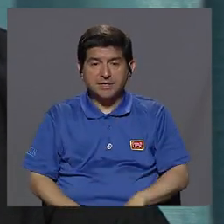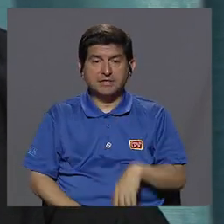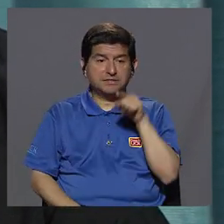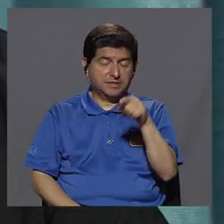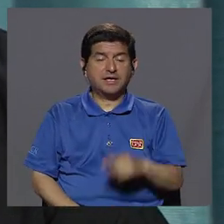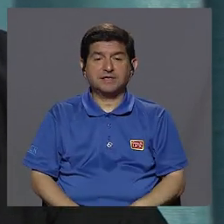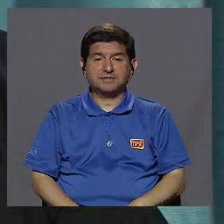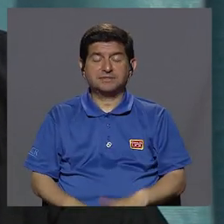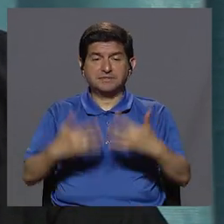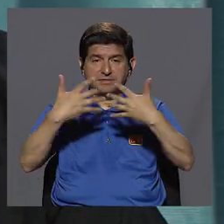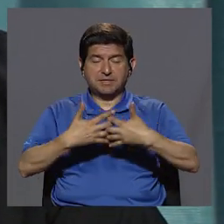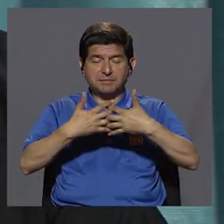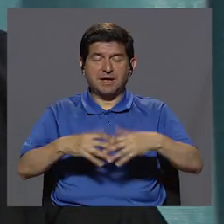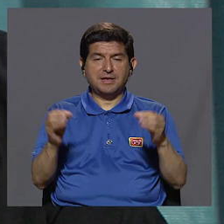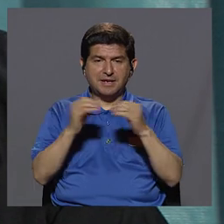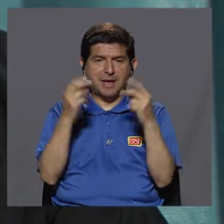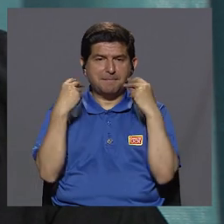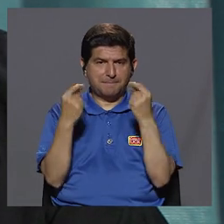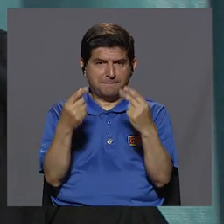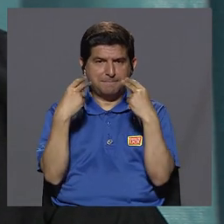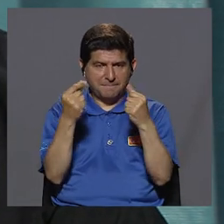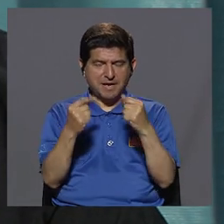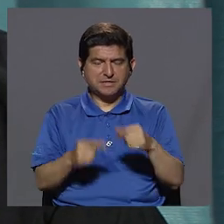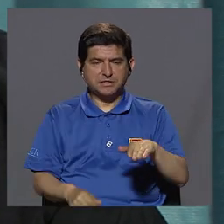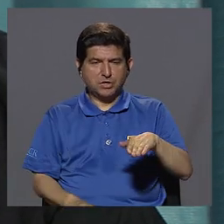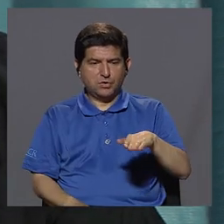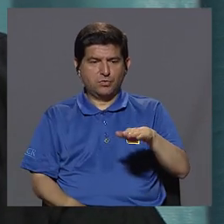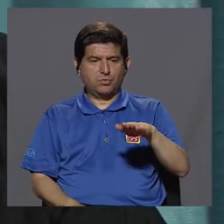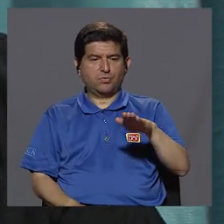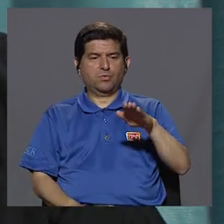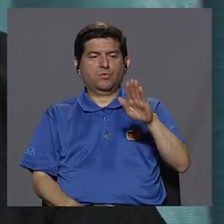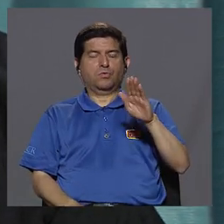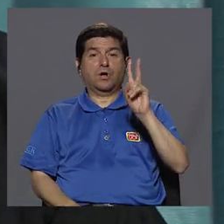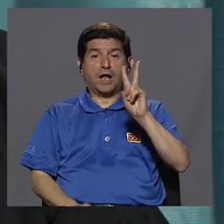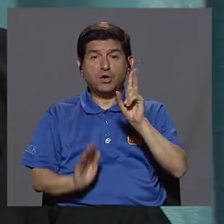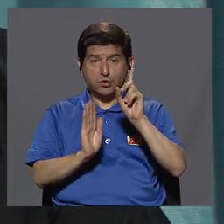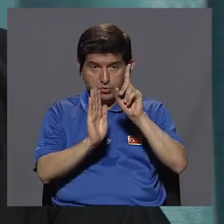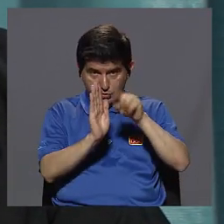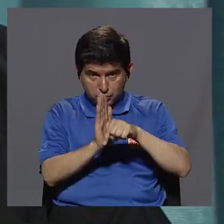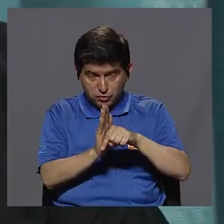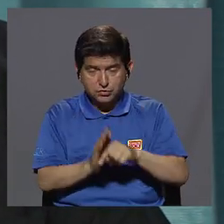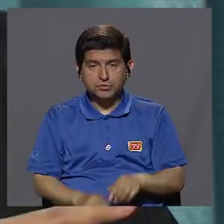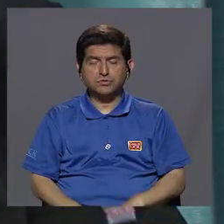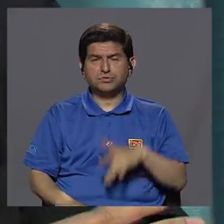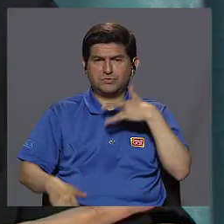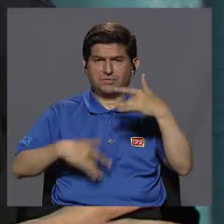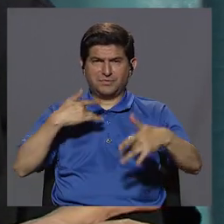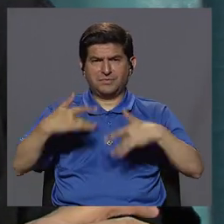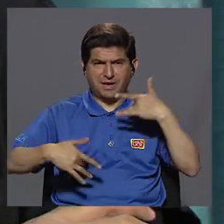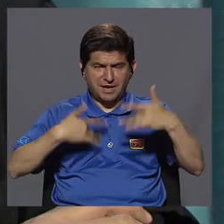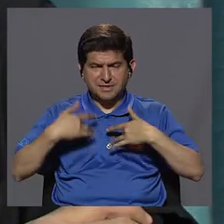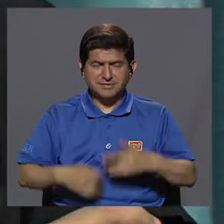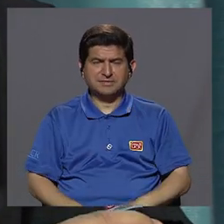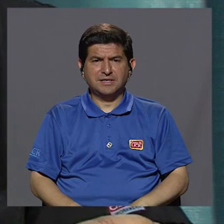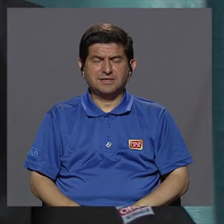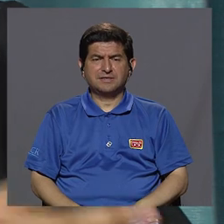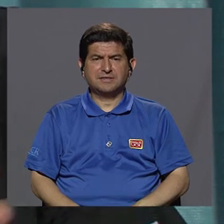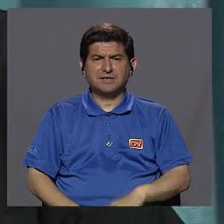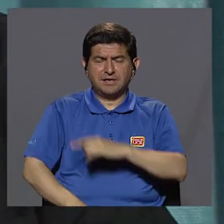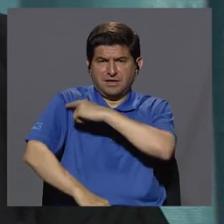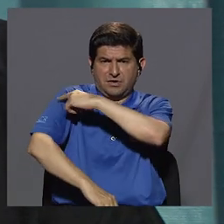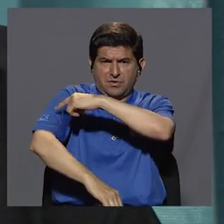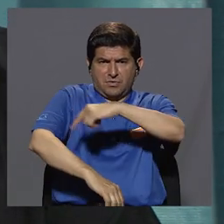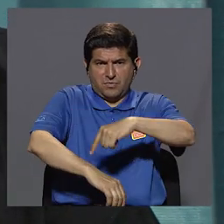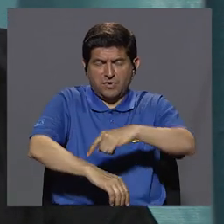aparato va a aumentar la velocidad y la inclinación y que cada dos minutos va a sentir como que el brazo se le aprieta